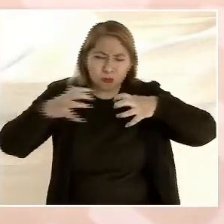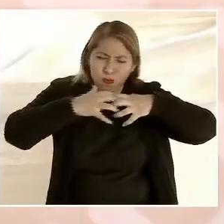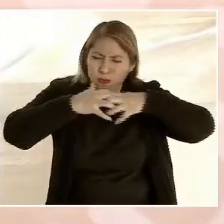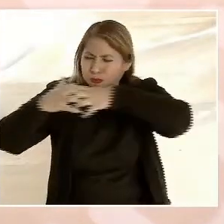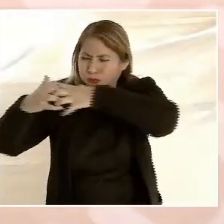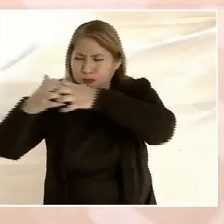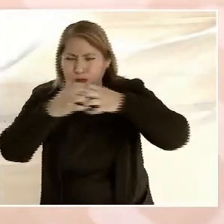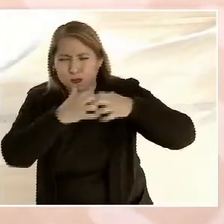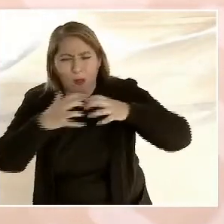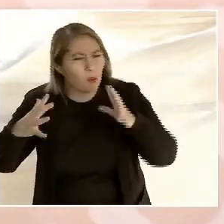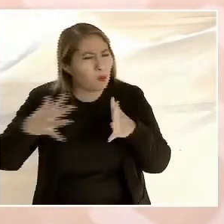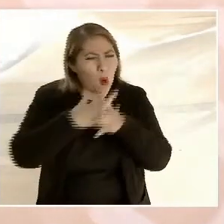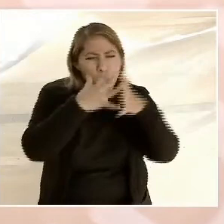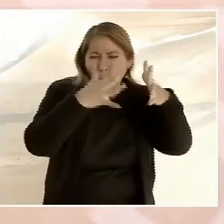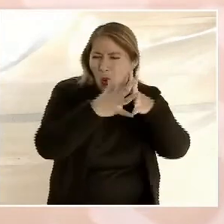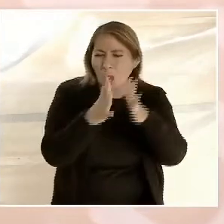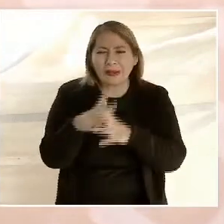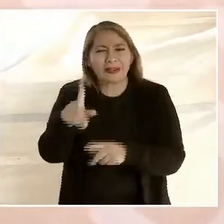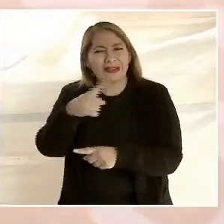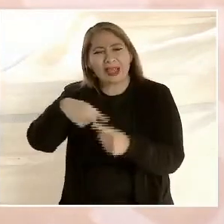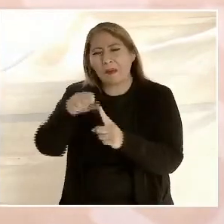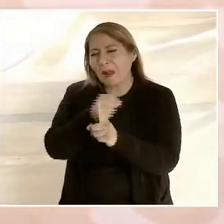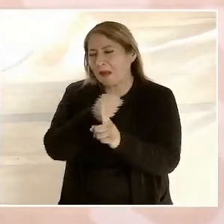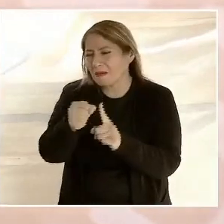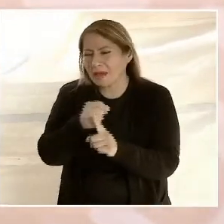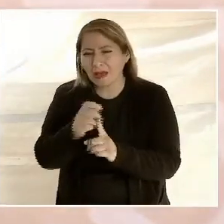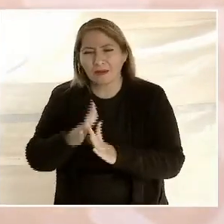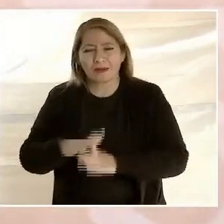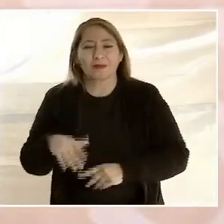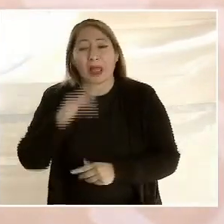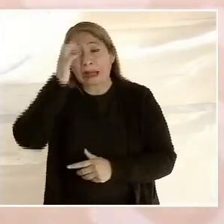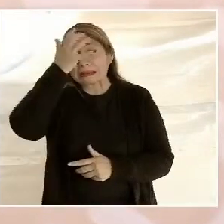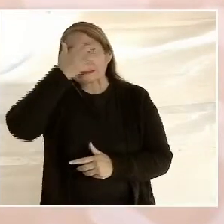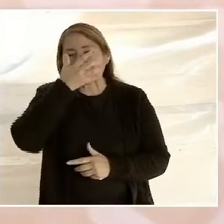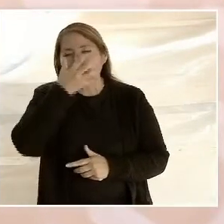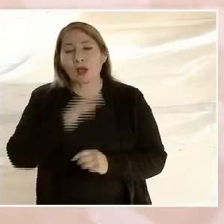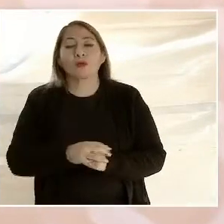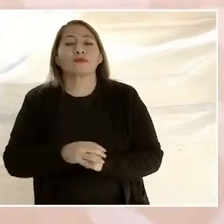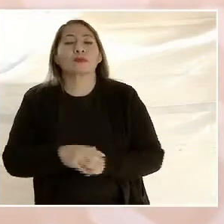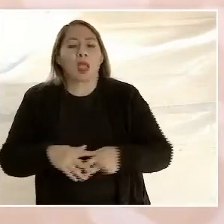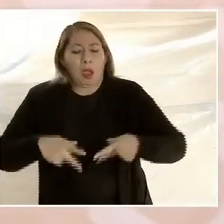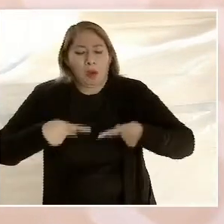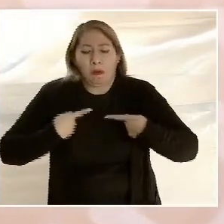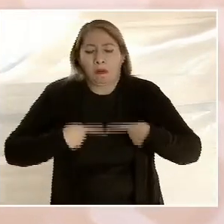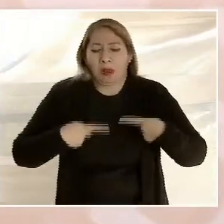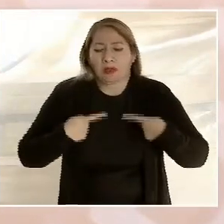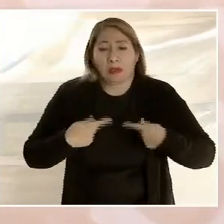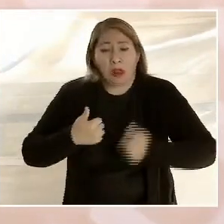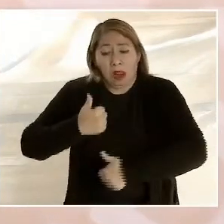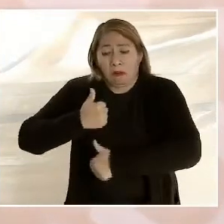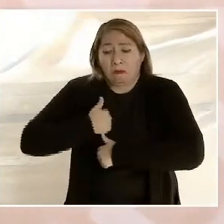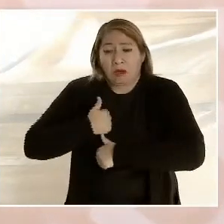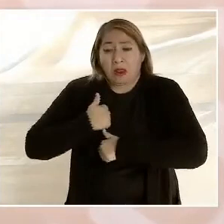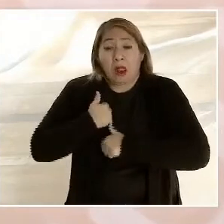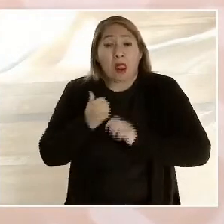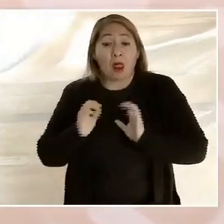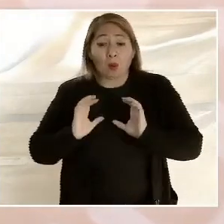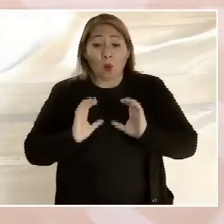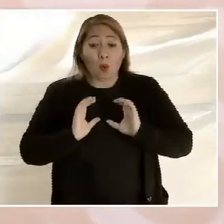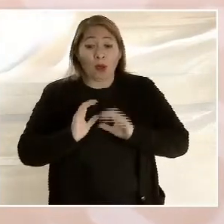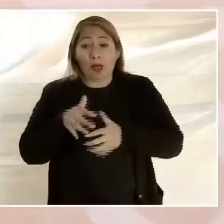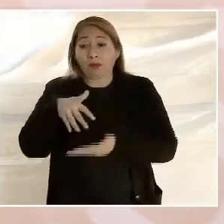delictiva. Con personal militar se cuidan las instalaciones